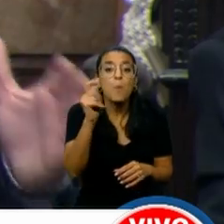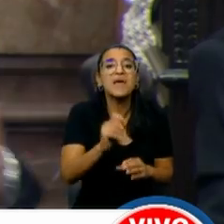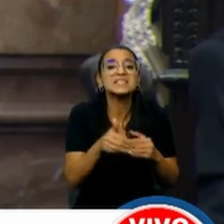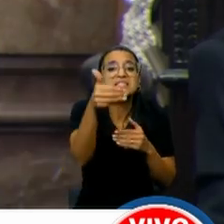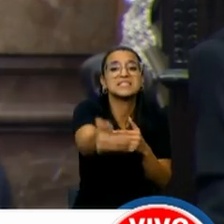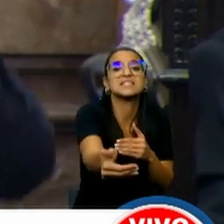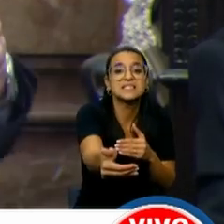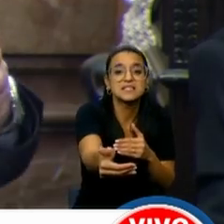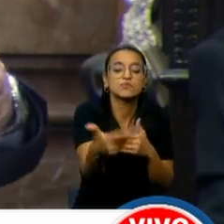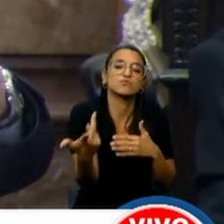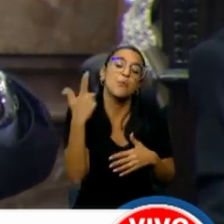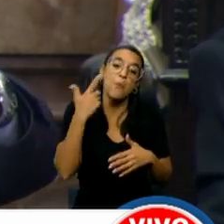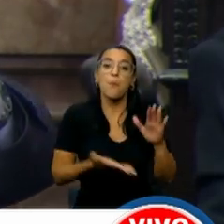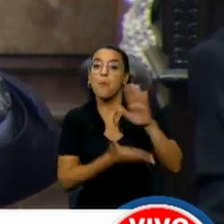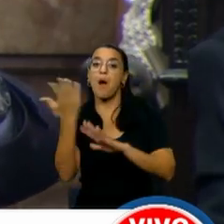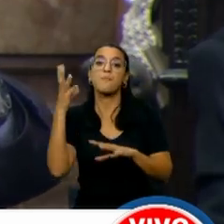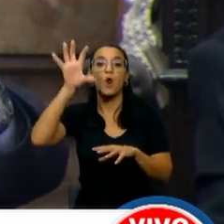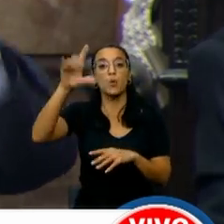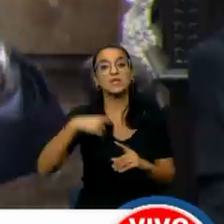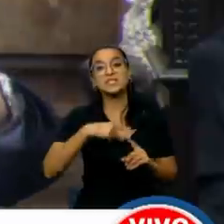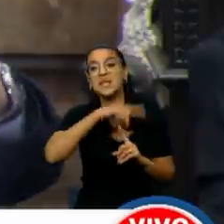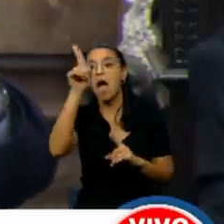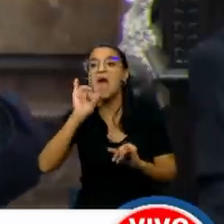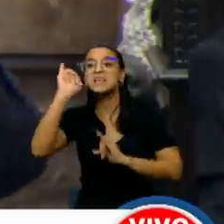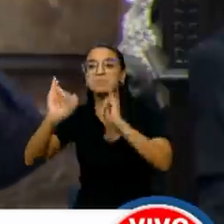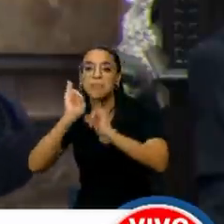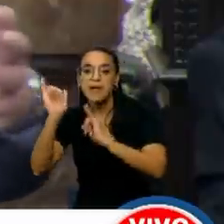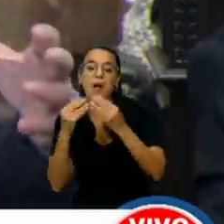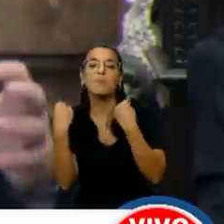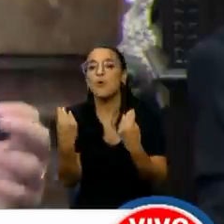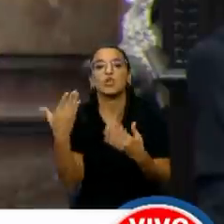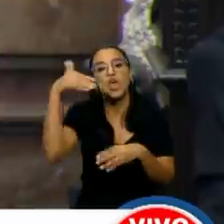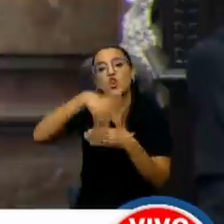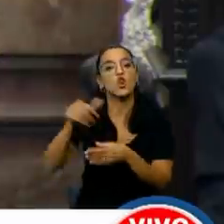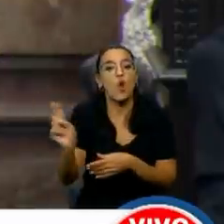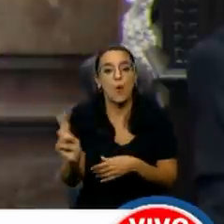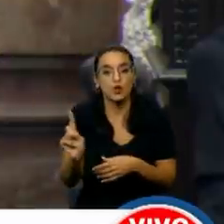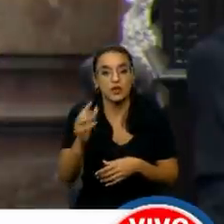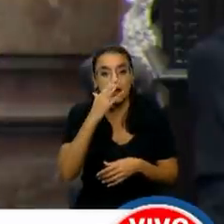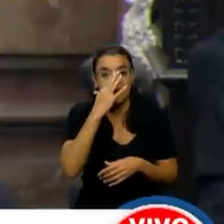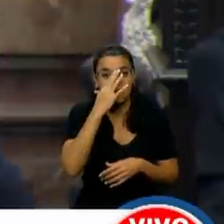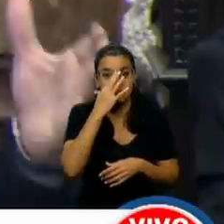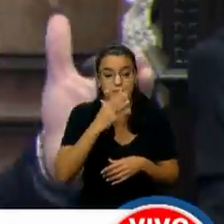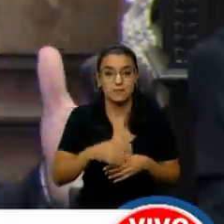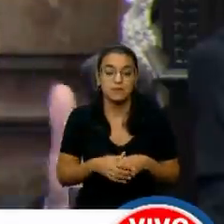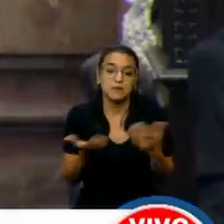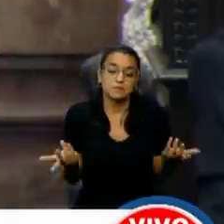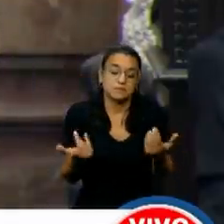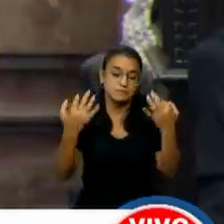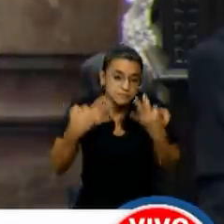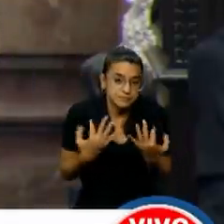bueno esto ya no va a su provincia a explicar por qué no ha votado e